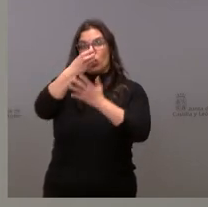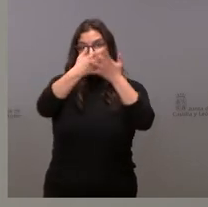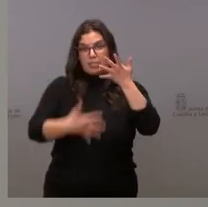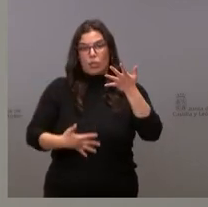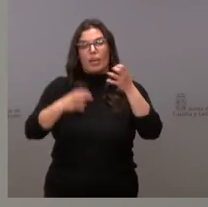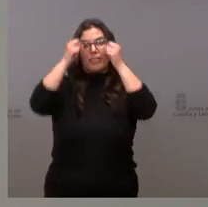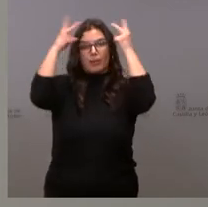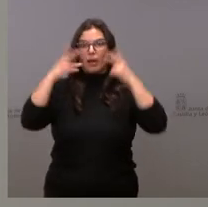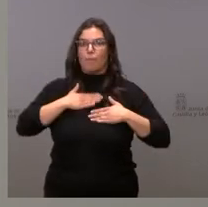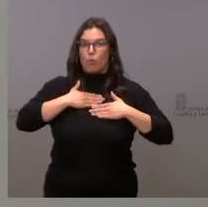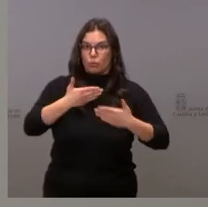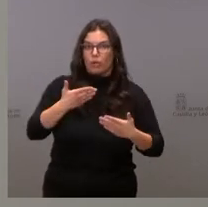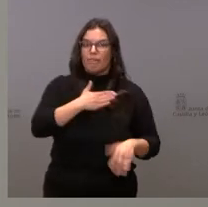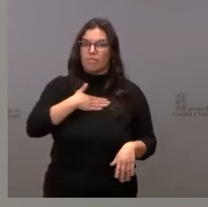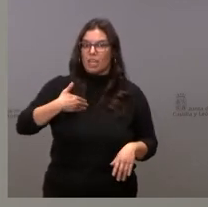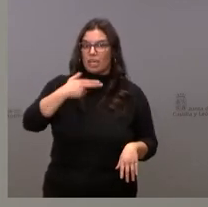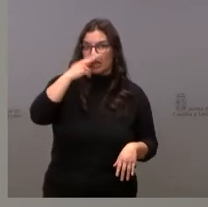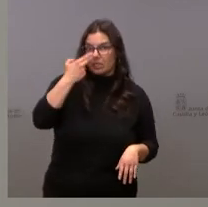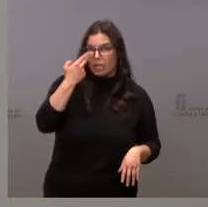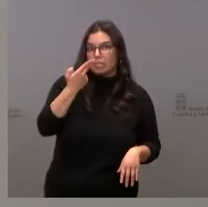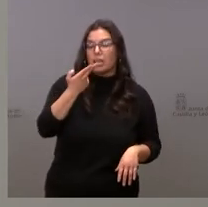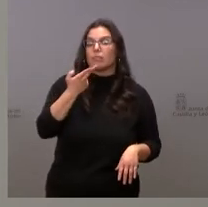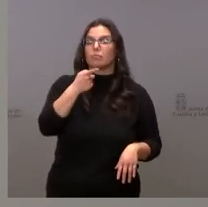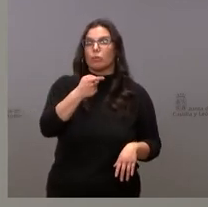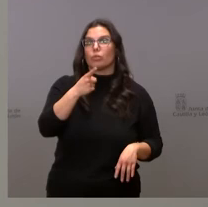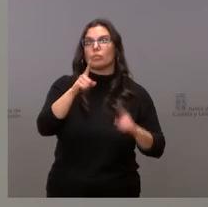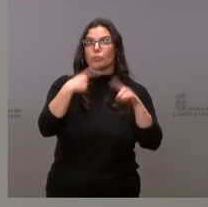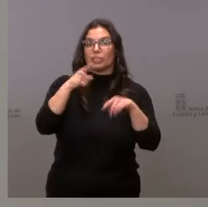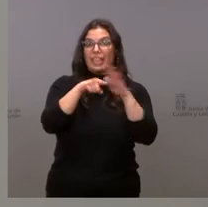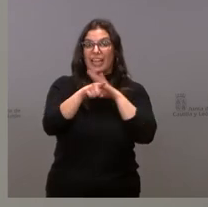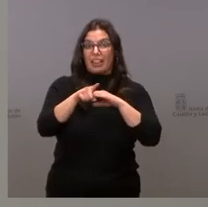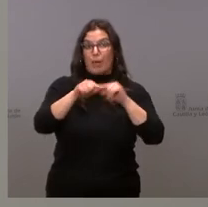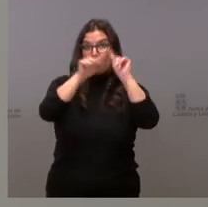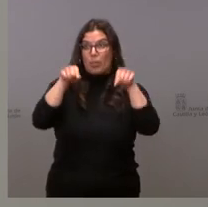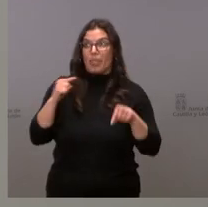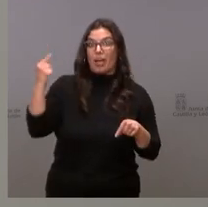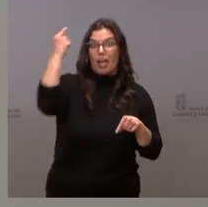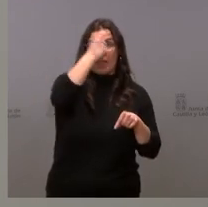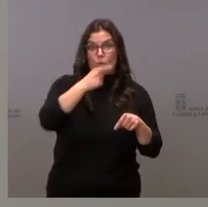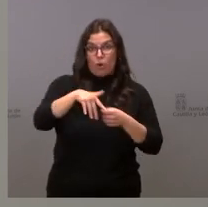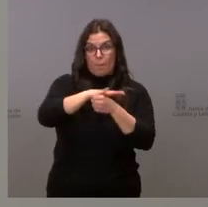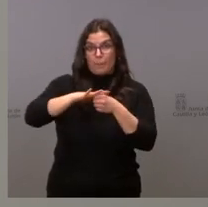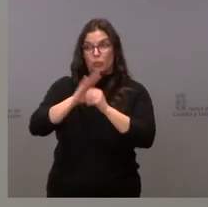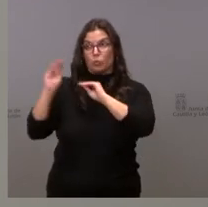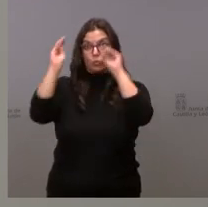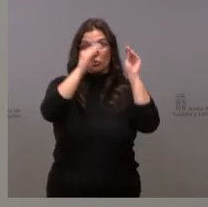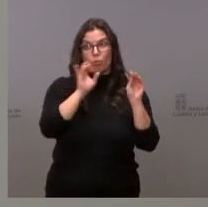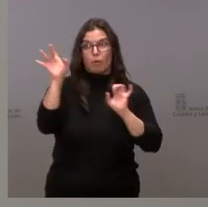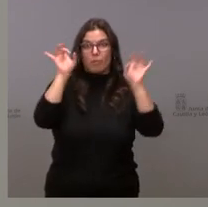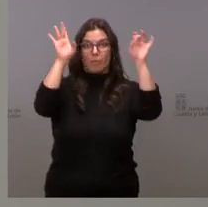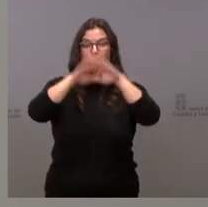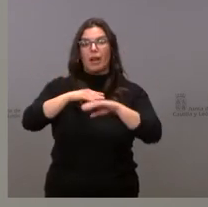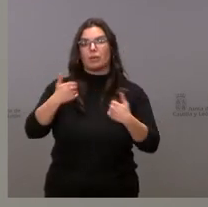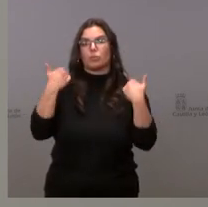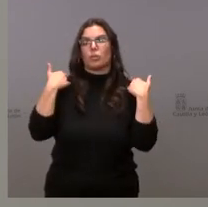voluntarias que para trabajar y cada gerencia tiene encargado el dentro de su ámbito territorial la contratación